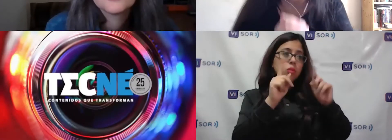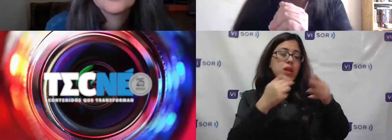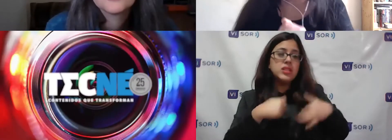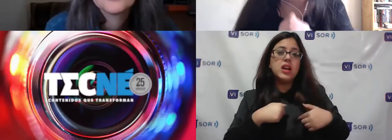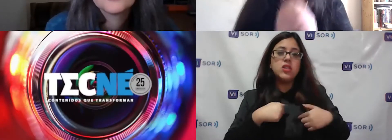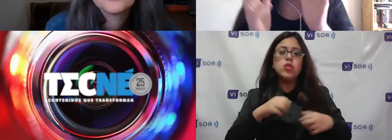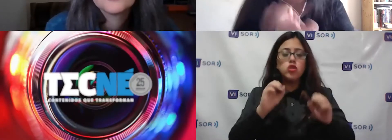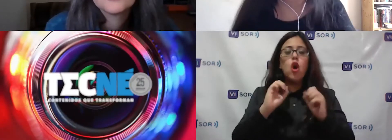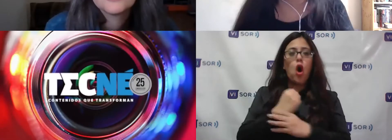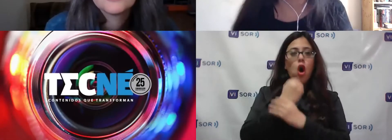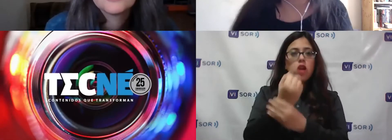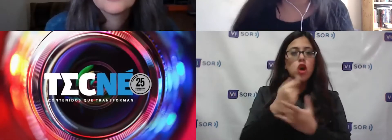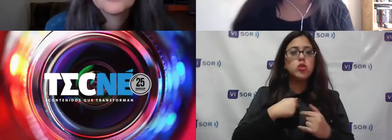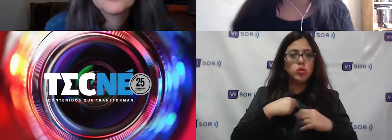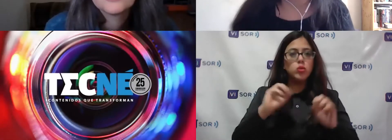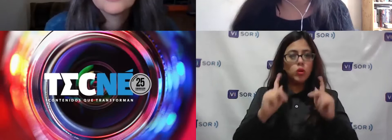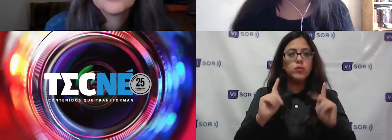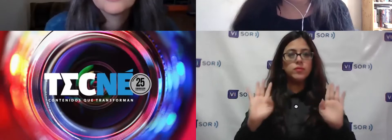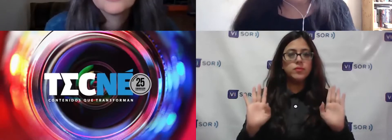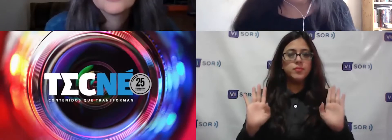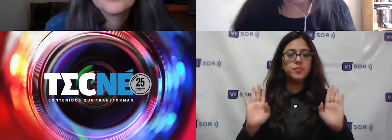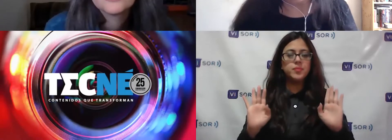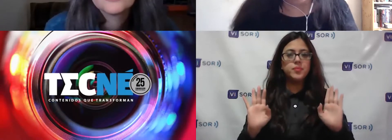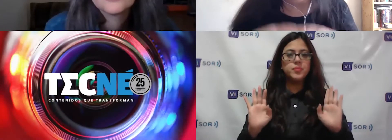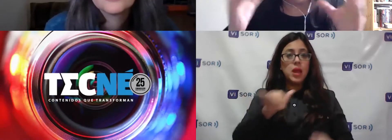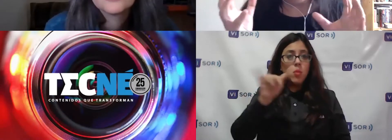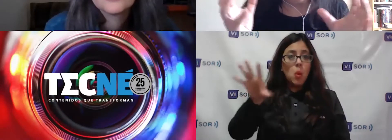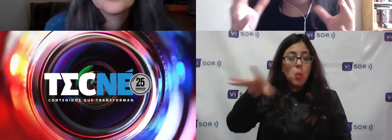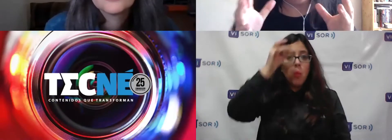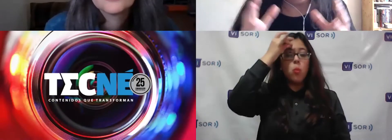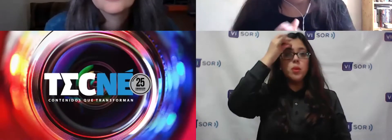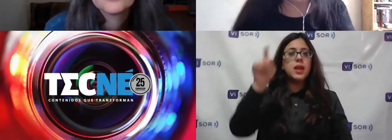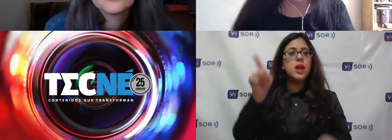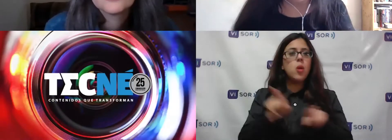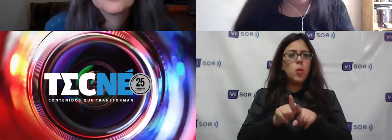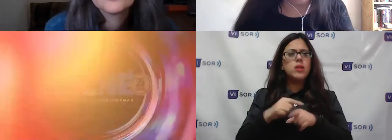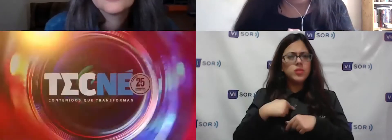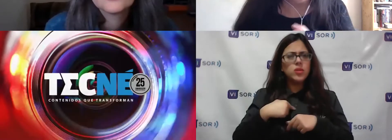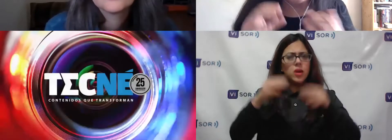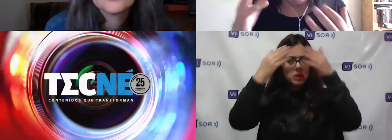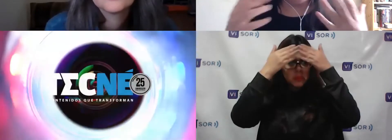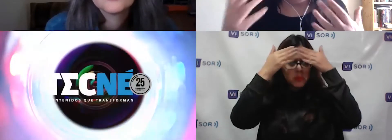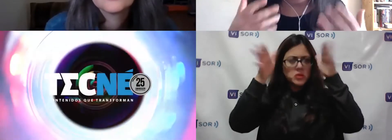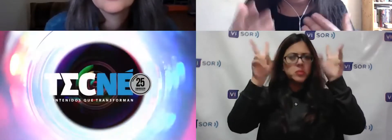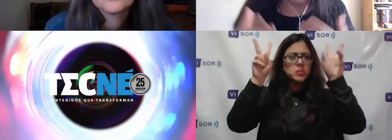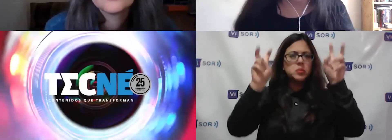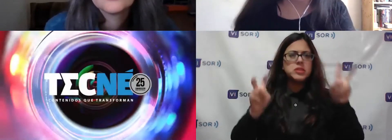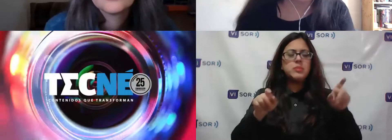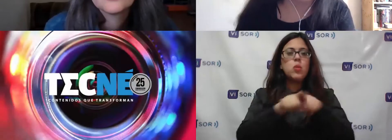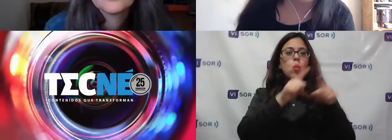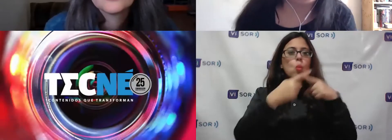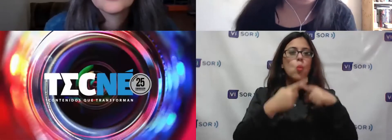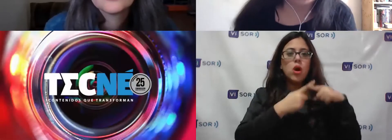llega yo te ayudo a hacer la producción ejecutiva y me di cuenta que en realidad tenía una imagen muy estereotipada la sociedad mucho tal vez al principio